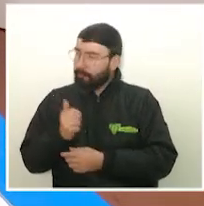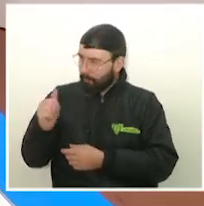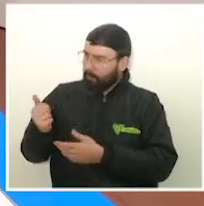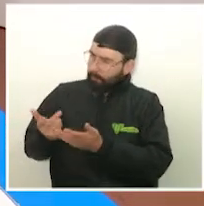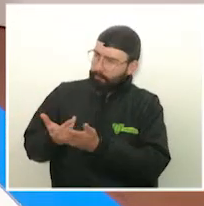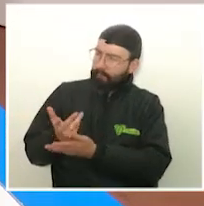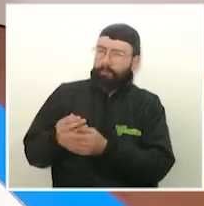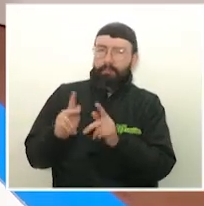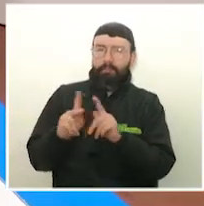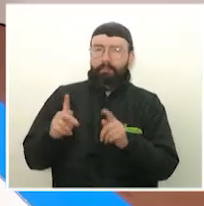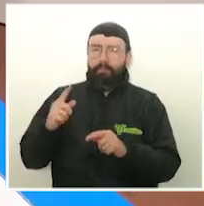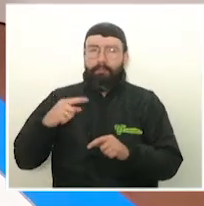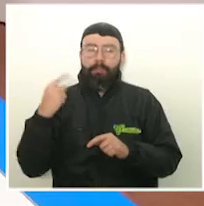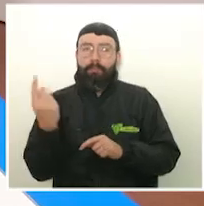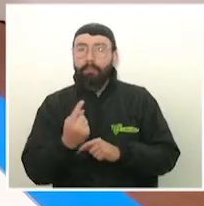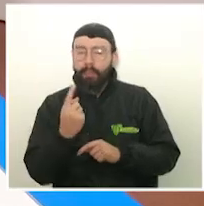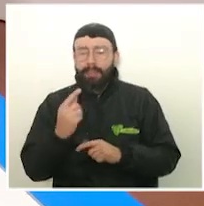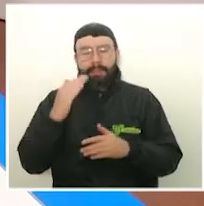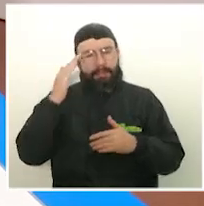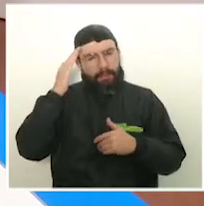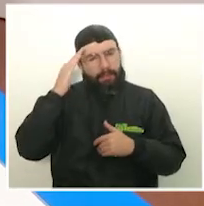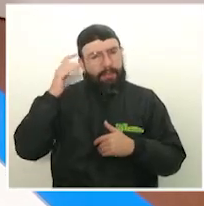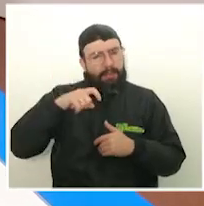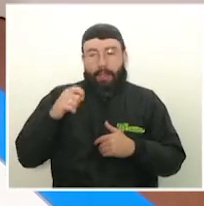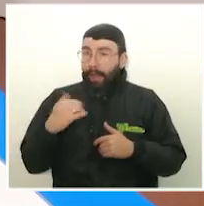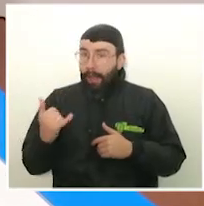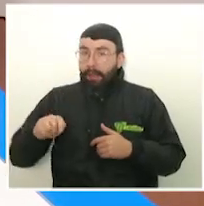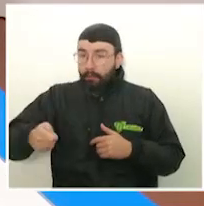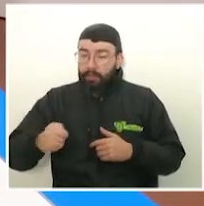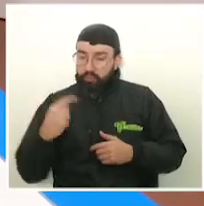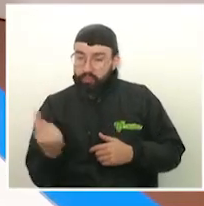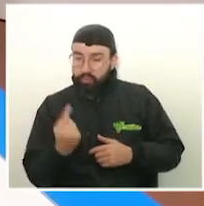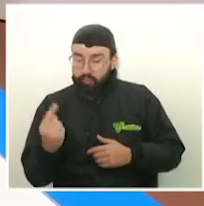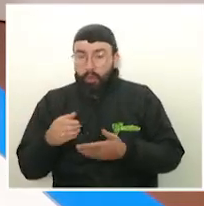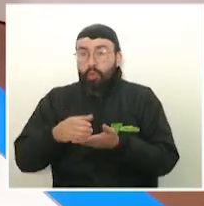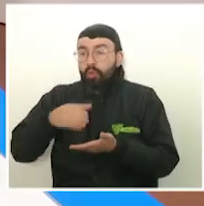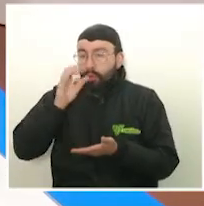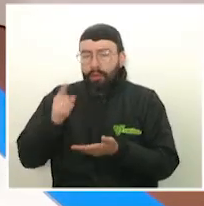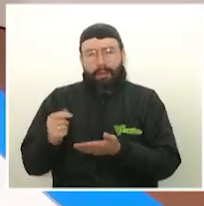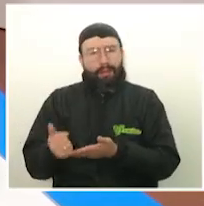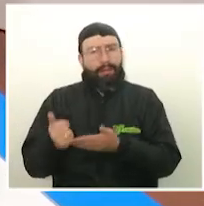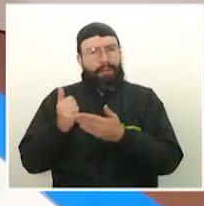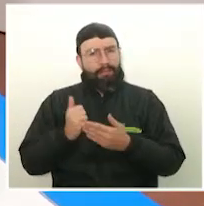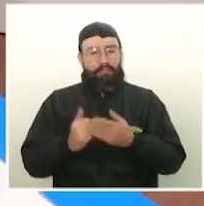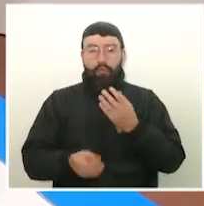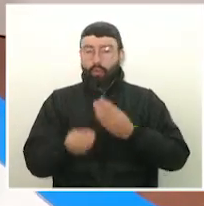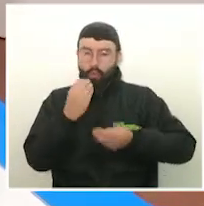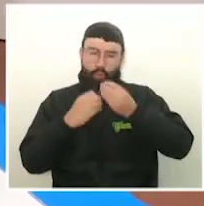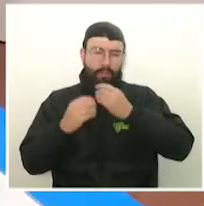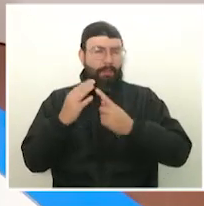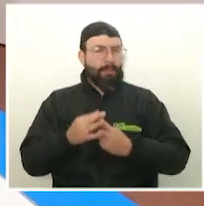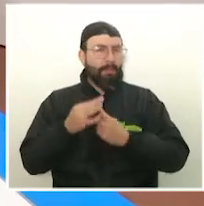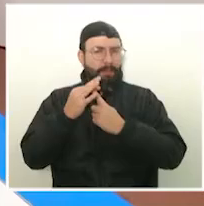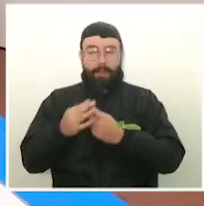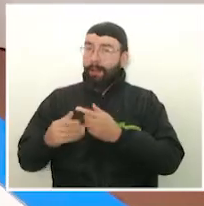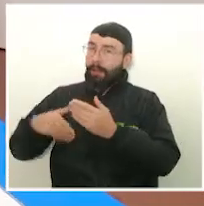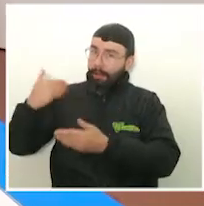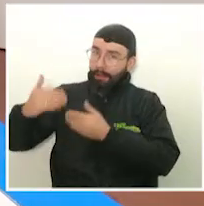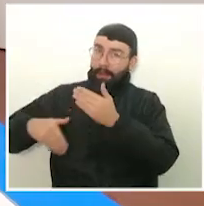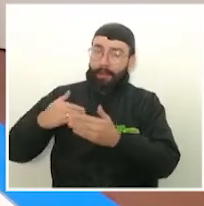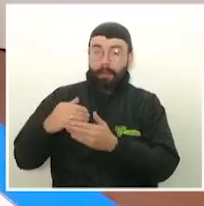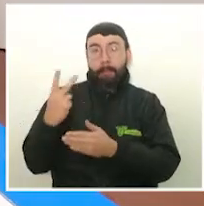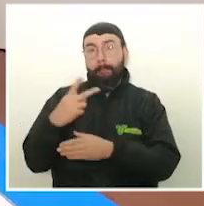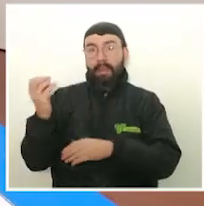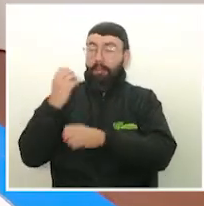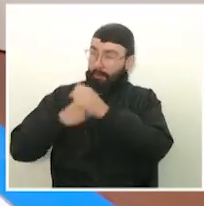las personas para que concienticen unos batidos que vamos a ver a continuación y unos alimentos fantásticos que se vienen desarrollando desde hace